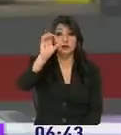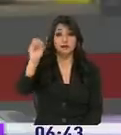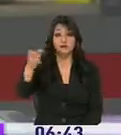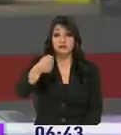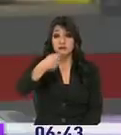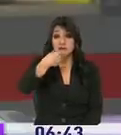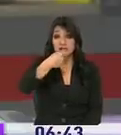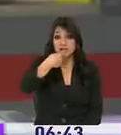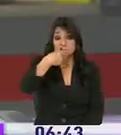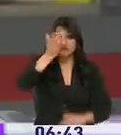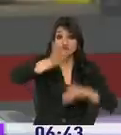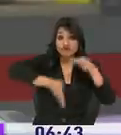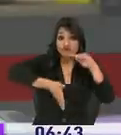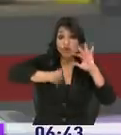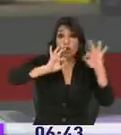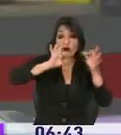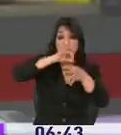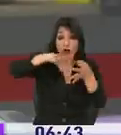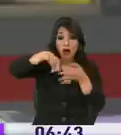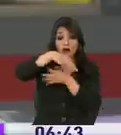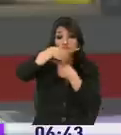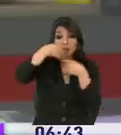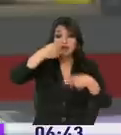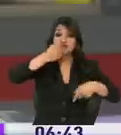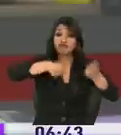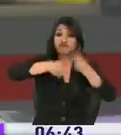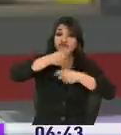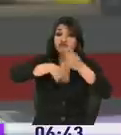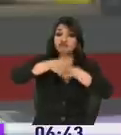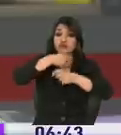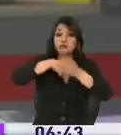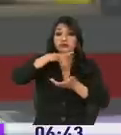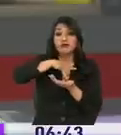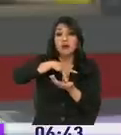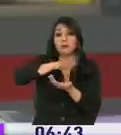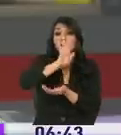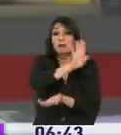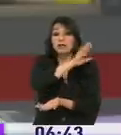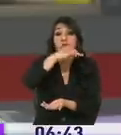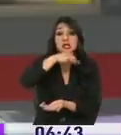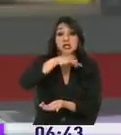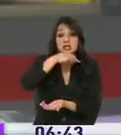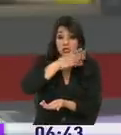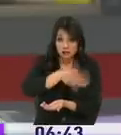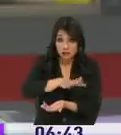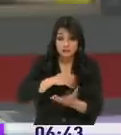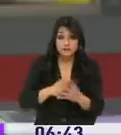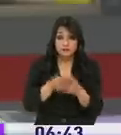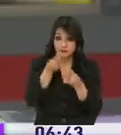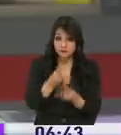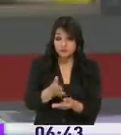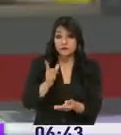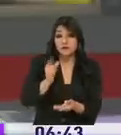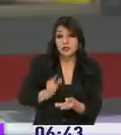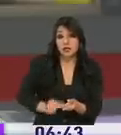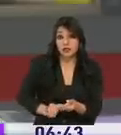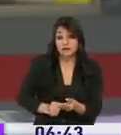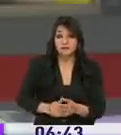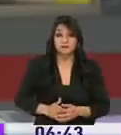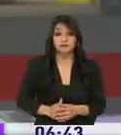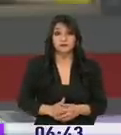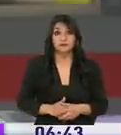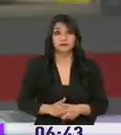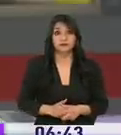medicamentos entre caducados y adulterados que se comercializaban en una farmacia allá en Manta. Los detalles de este informe a